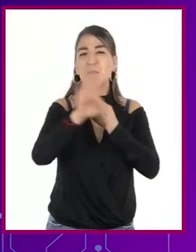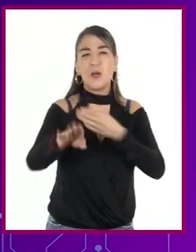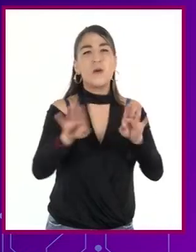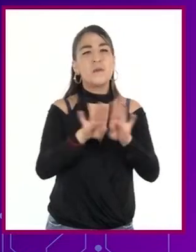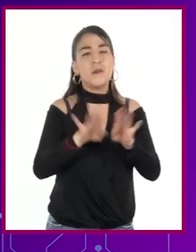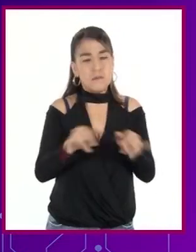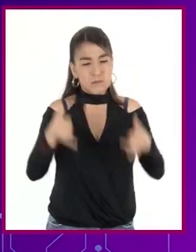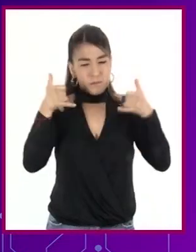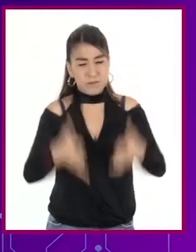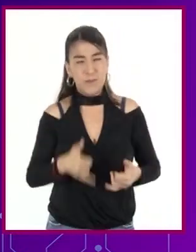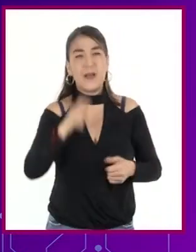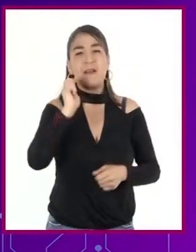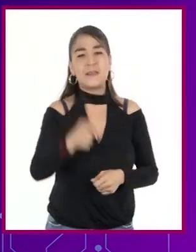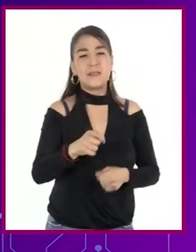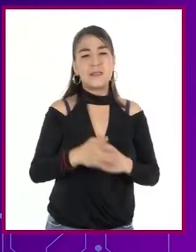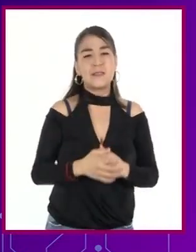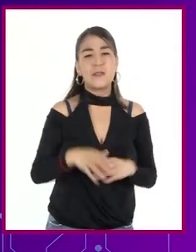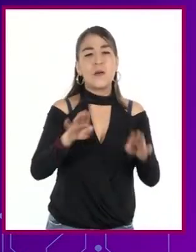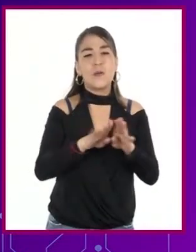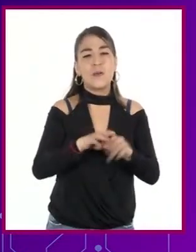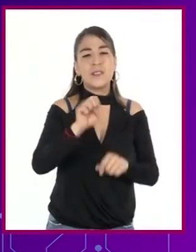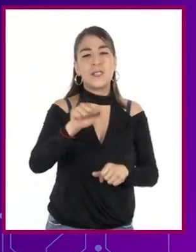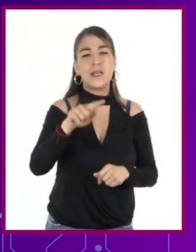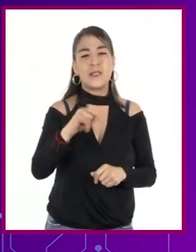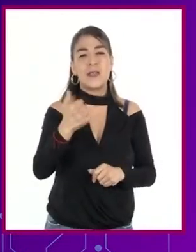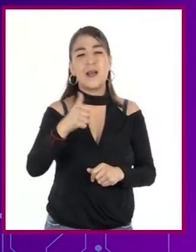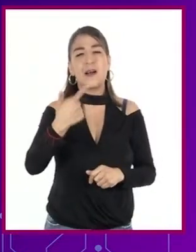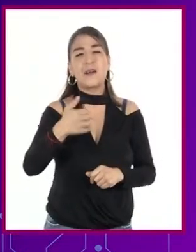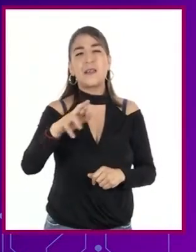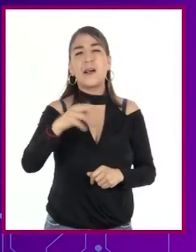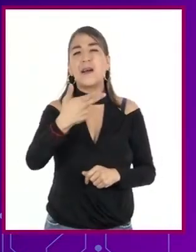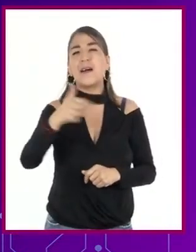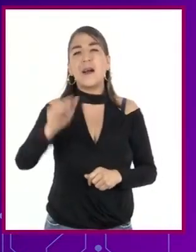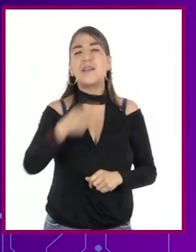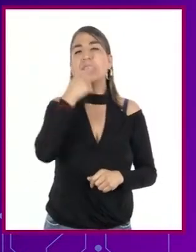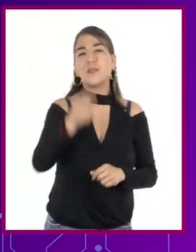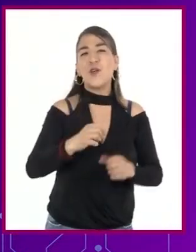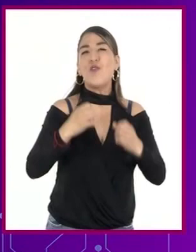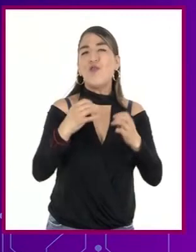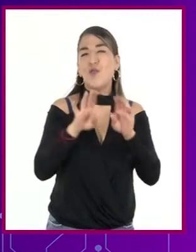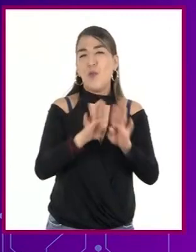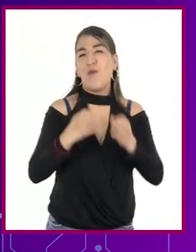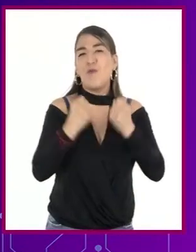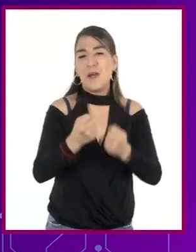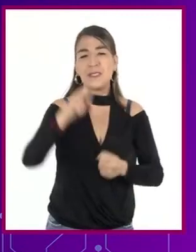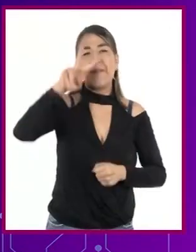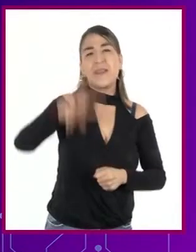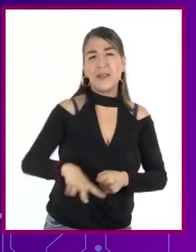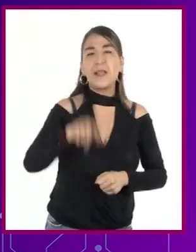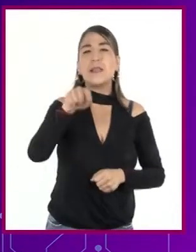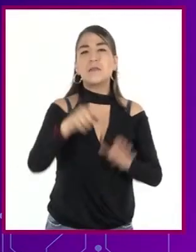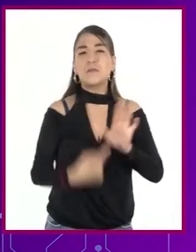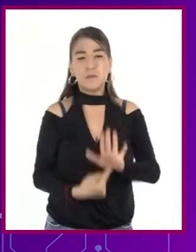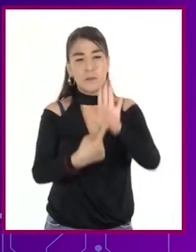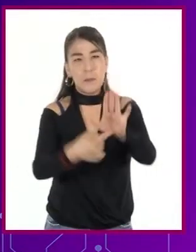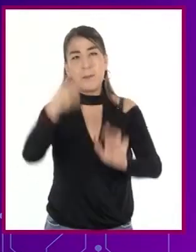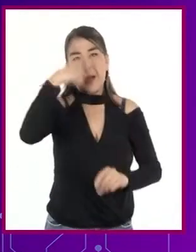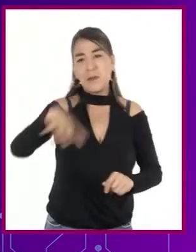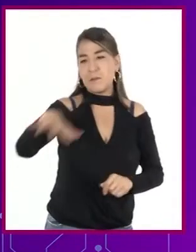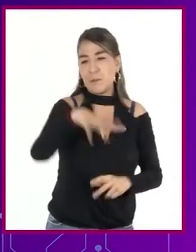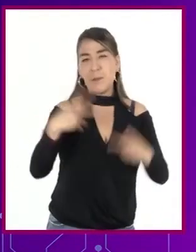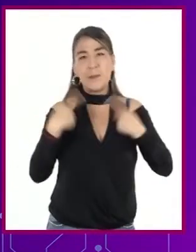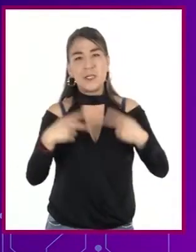desobediencia civil y el satyagraha, o fuerza de la verdad, como Gandhi solía llamarlo, con lo que mostró a su pueblo la manera de hacer justicia